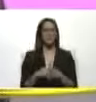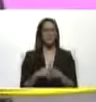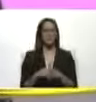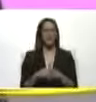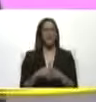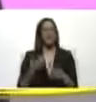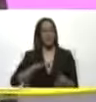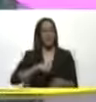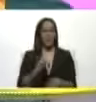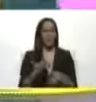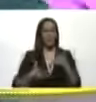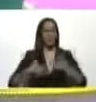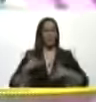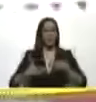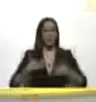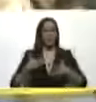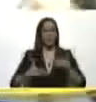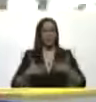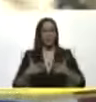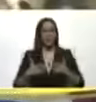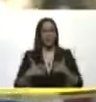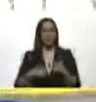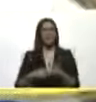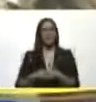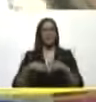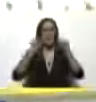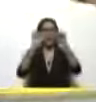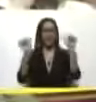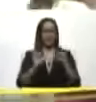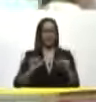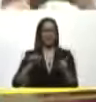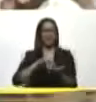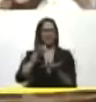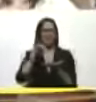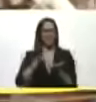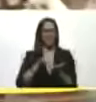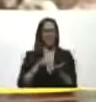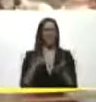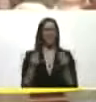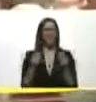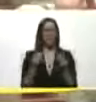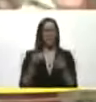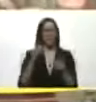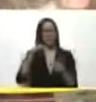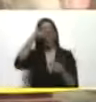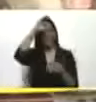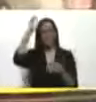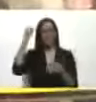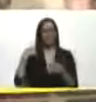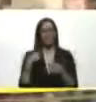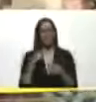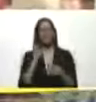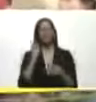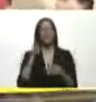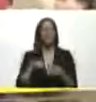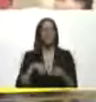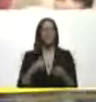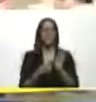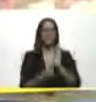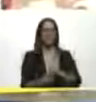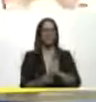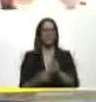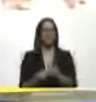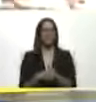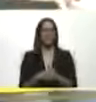que van a poder disfrutar de los artistas nacionales que tanto talento tienen y donde también ellos se pueden presentar